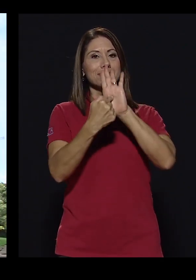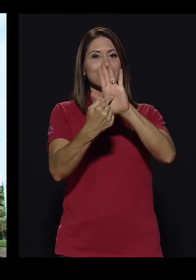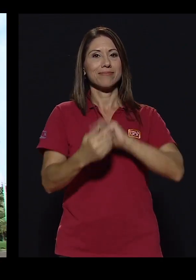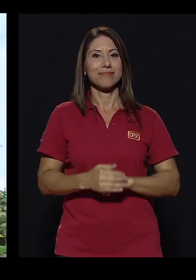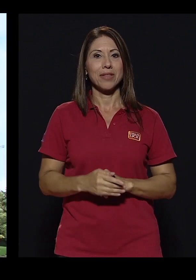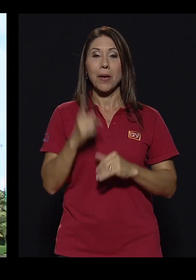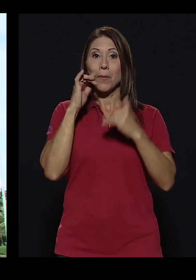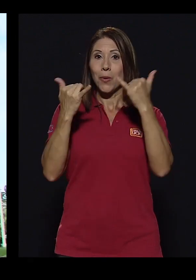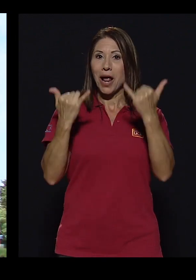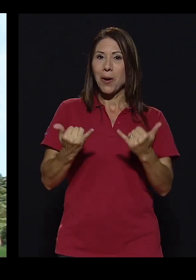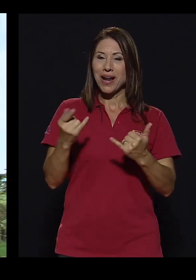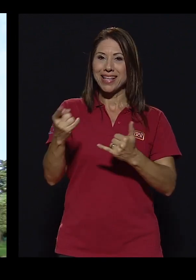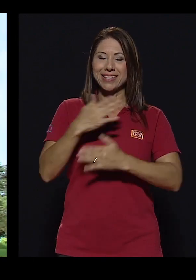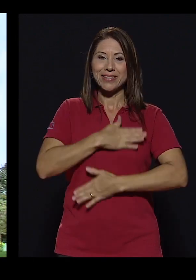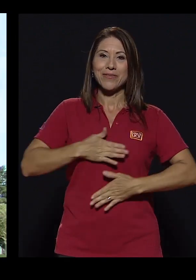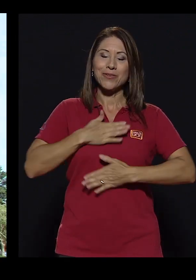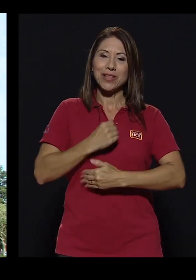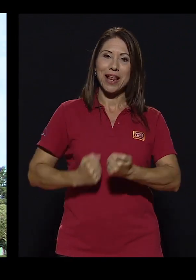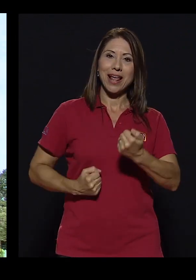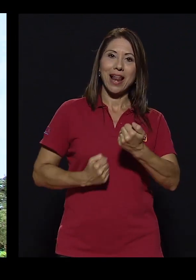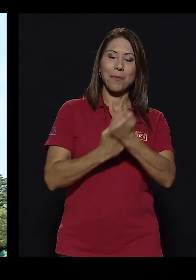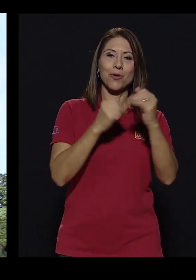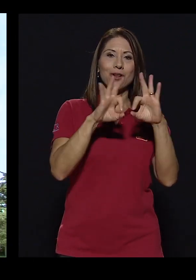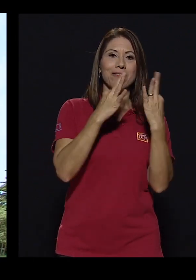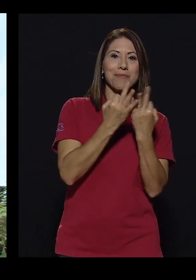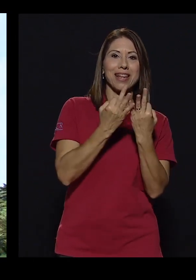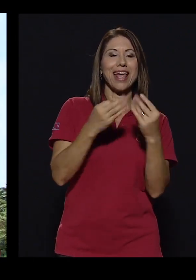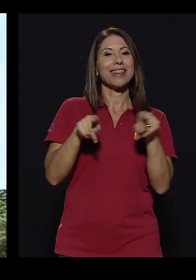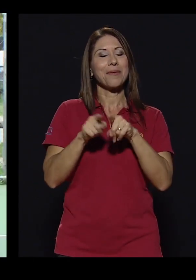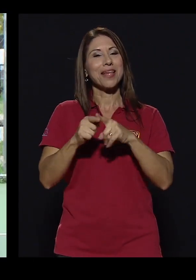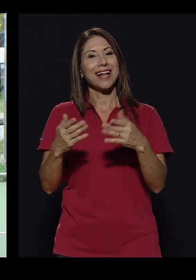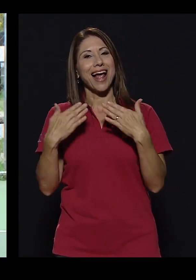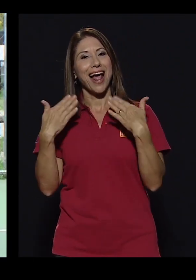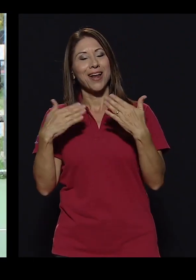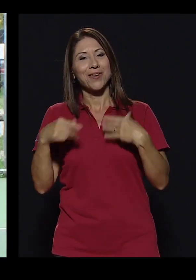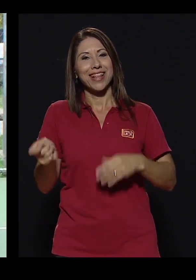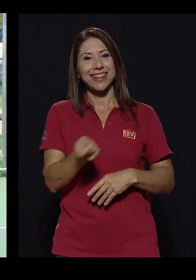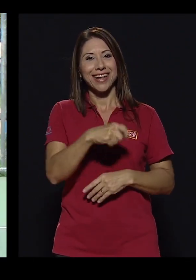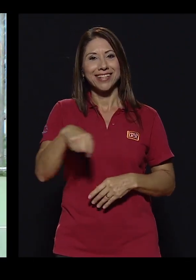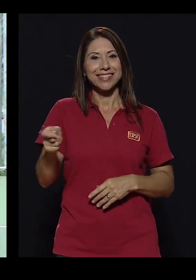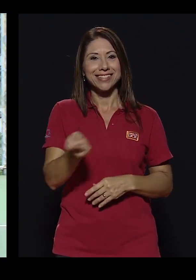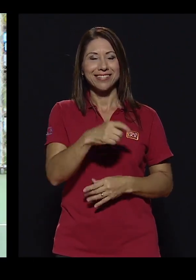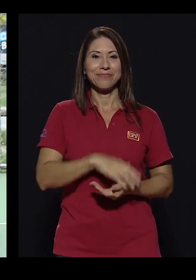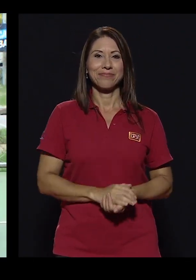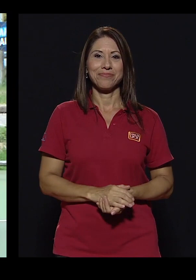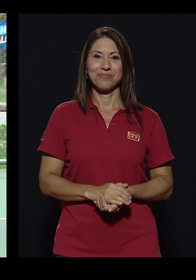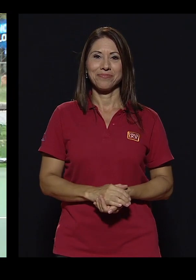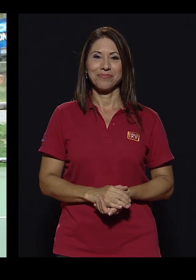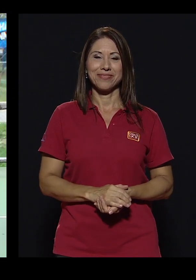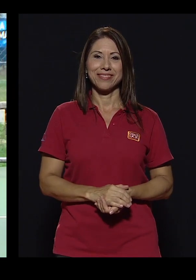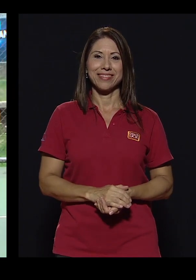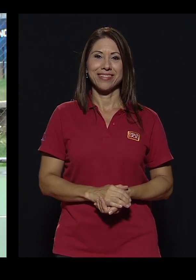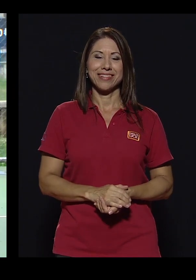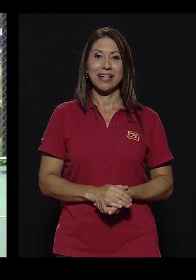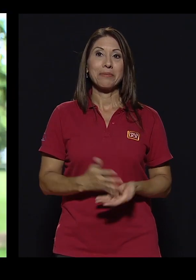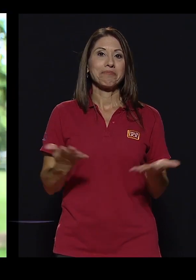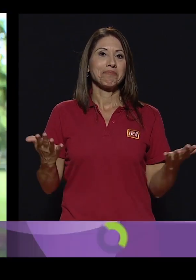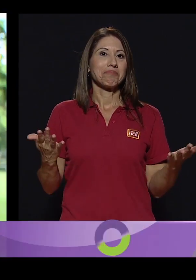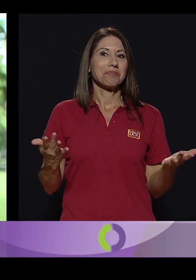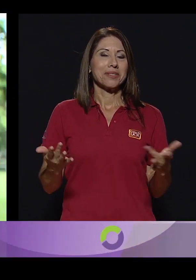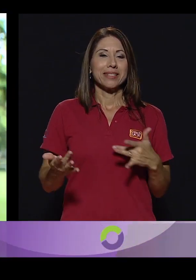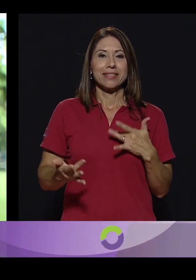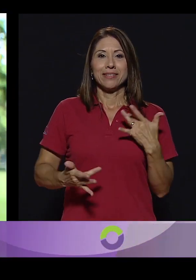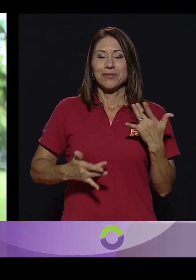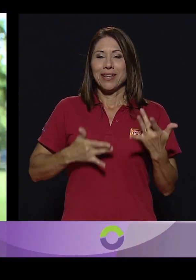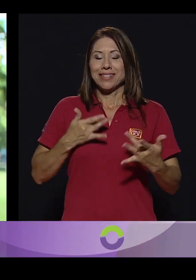en alto por ahora disfruta del apoyo de su familia y el calor del tenis es no ser